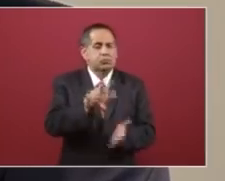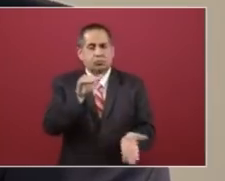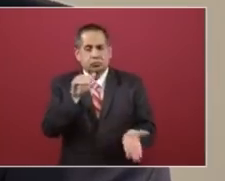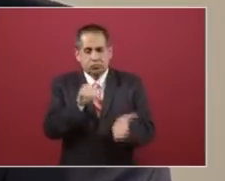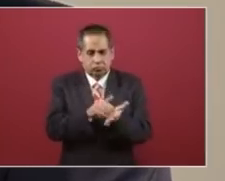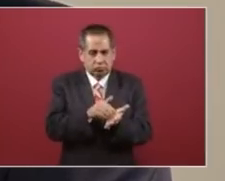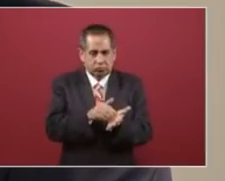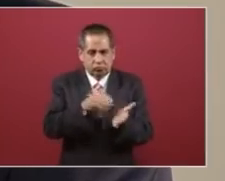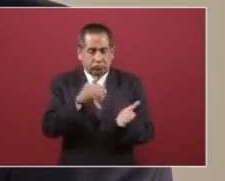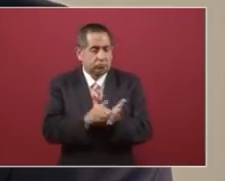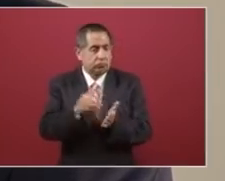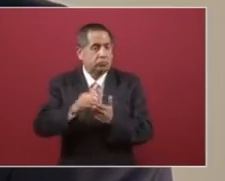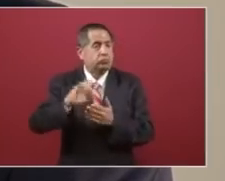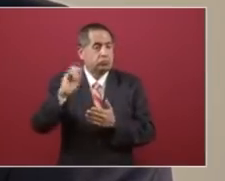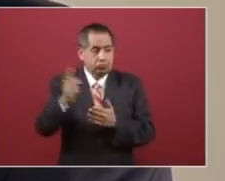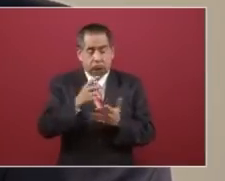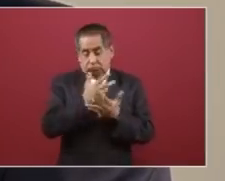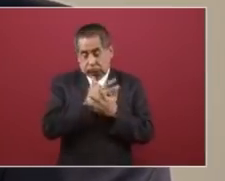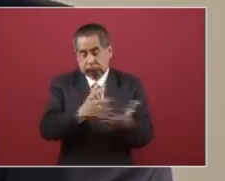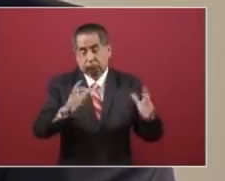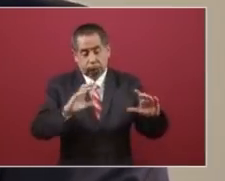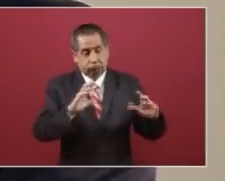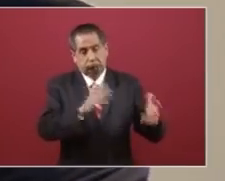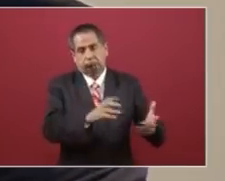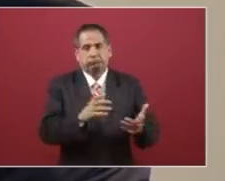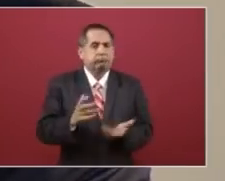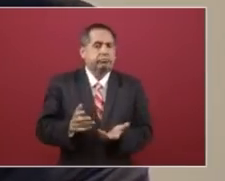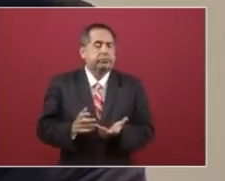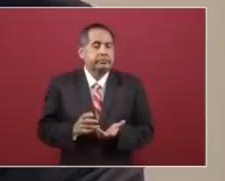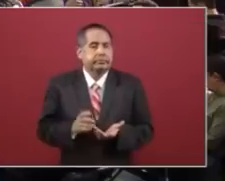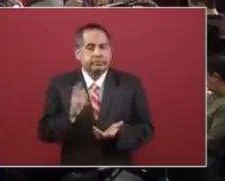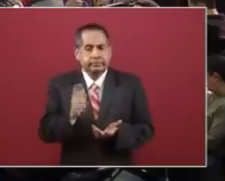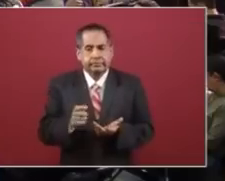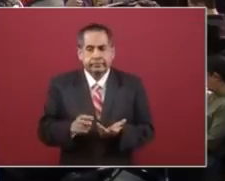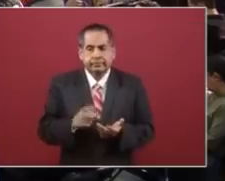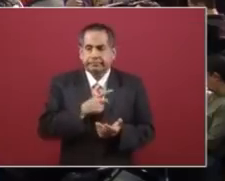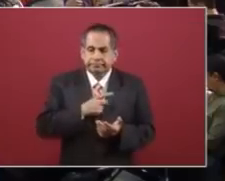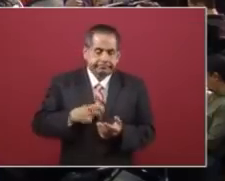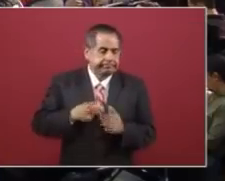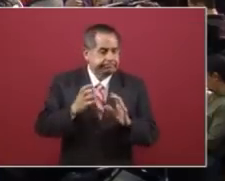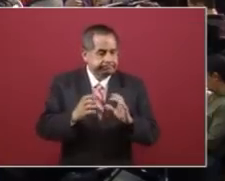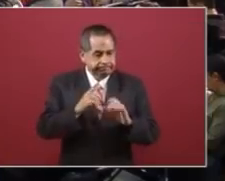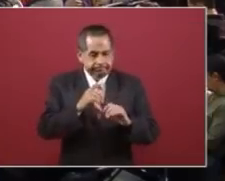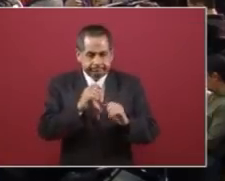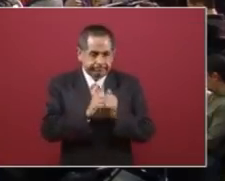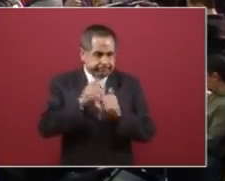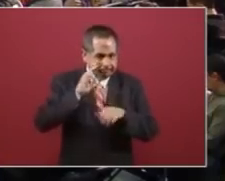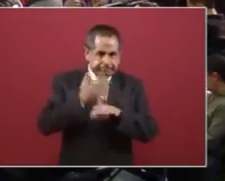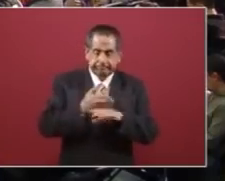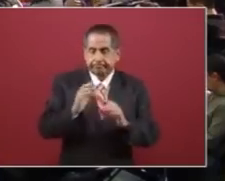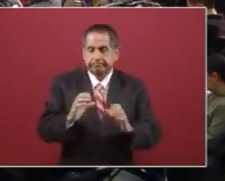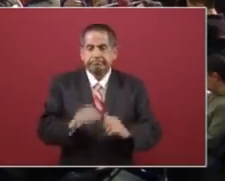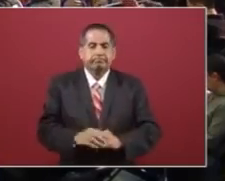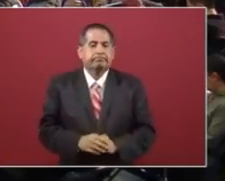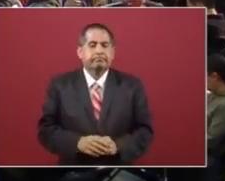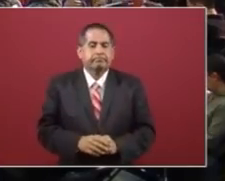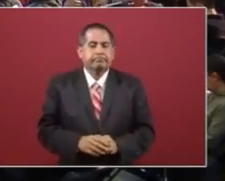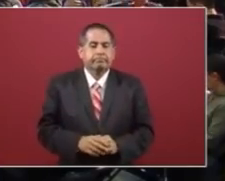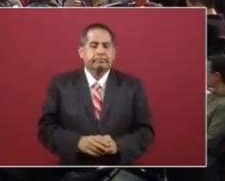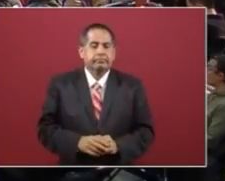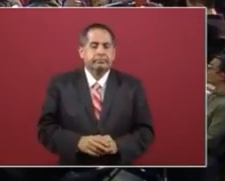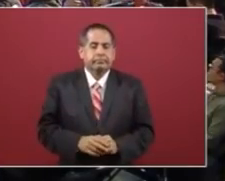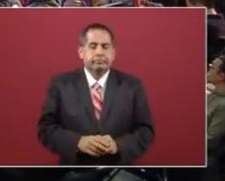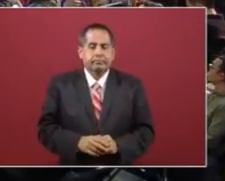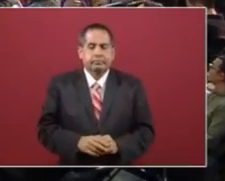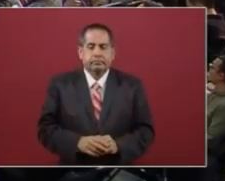millones de dólares entonces tenemos que actuar con responsabilidad con información de